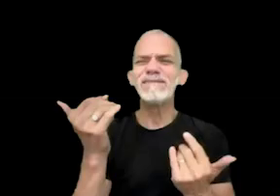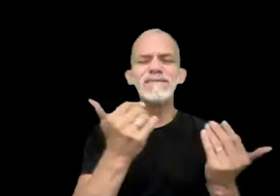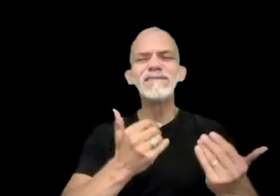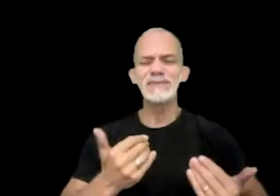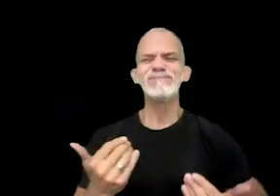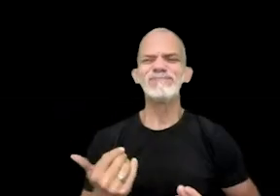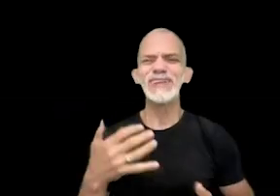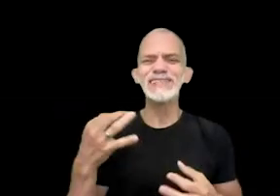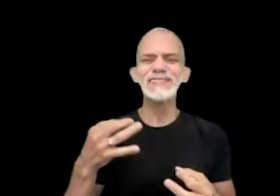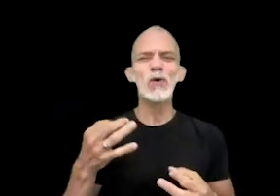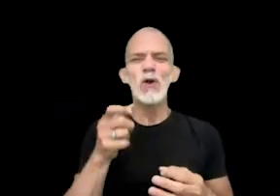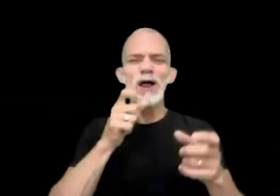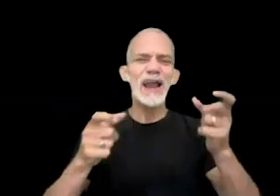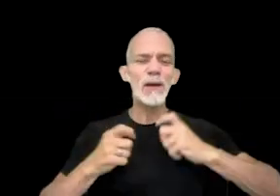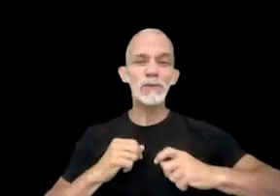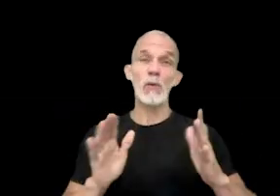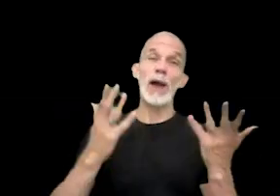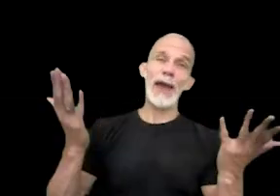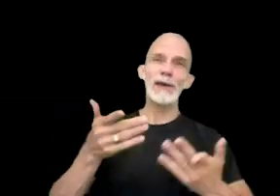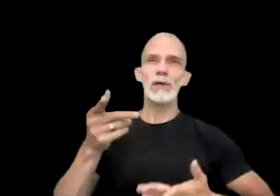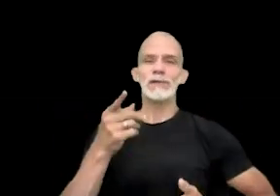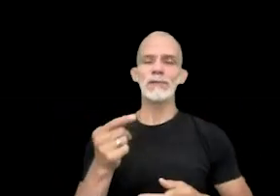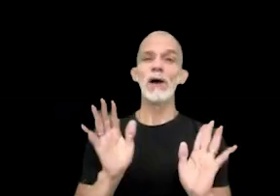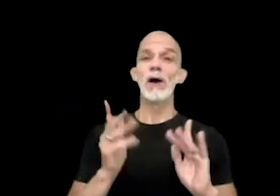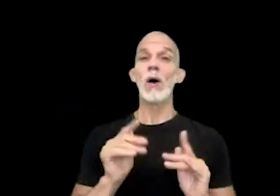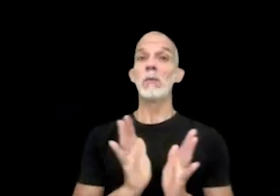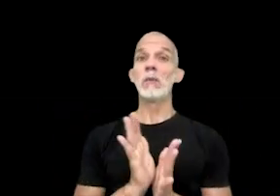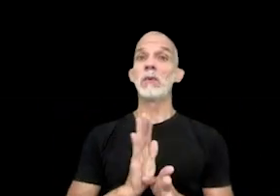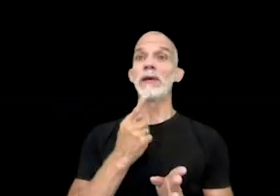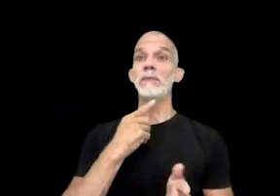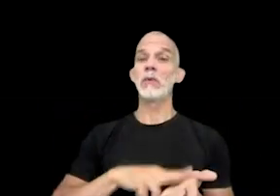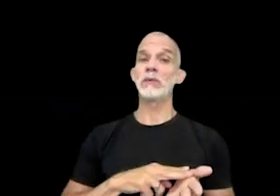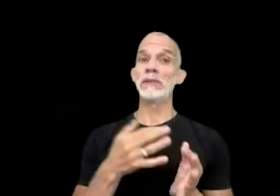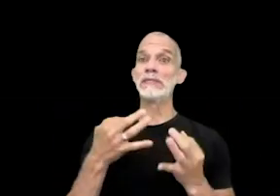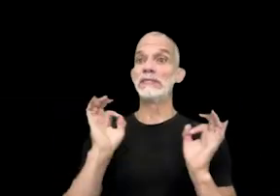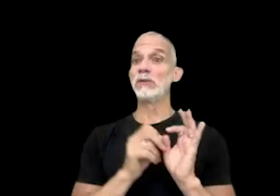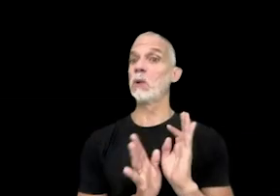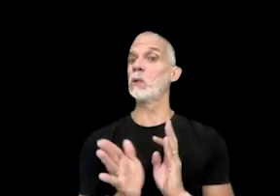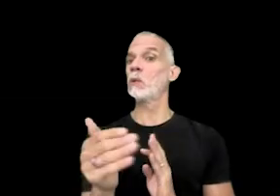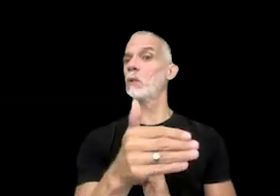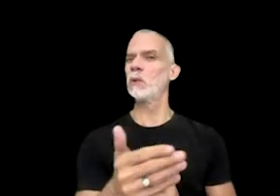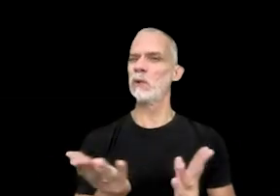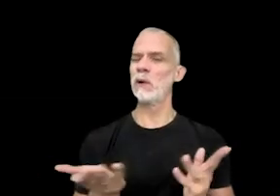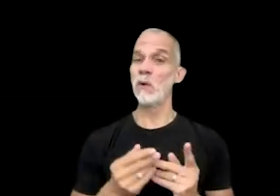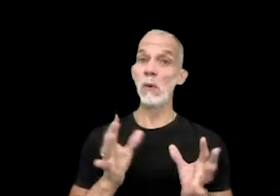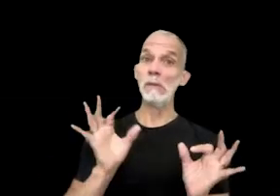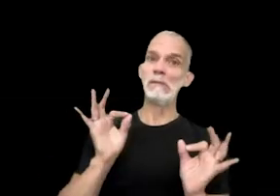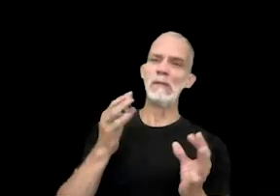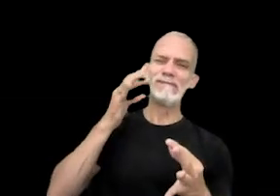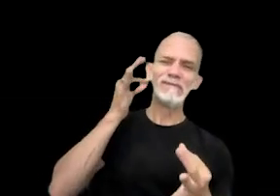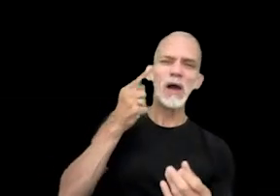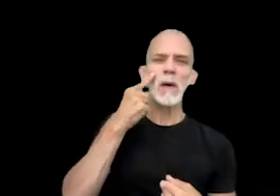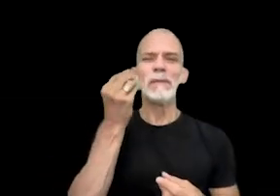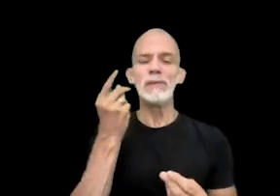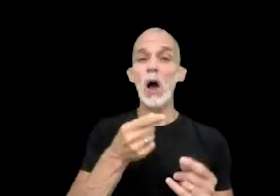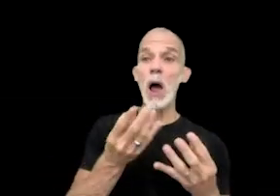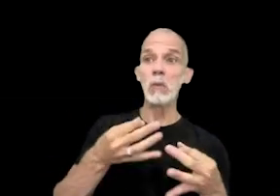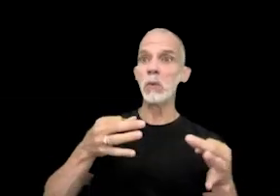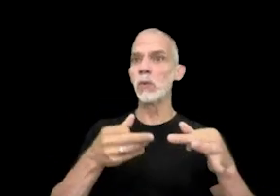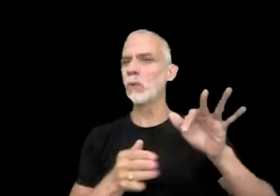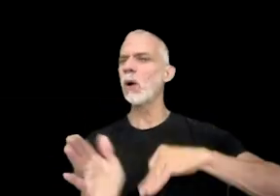seguramente voy a recibir respuestas, decir, bueno, es esquivar el hecho imponible, pasarle de costado al hecho imponible, evitar